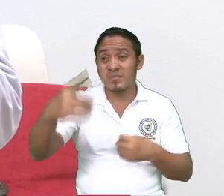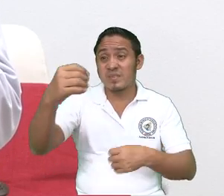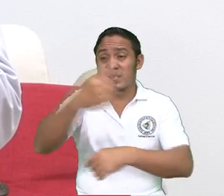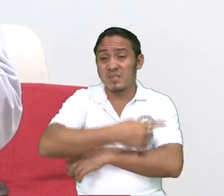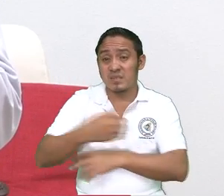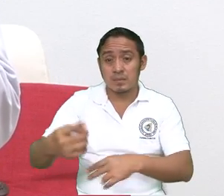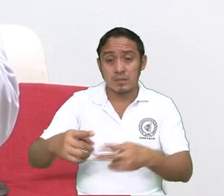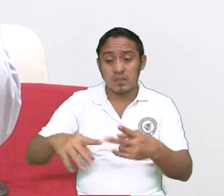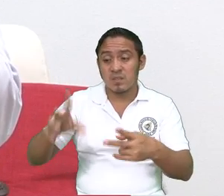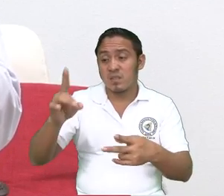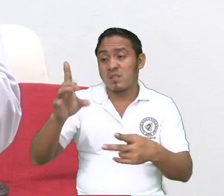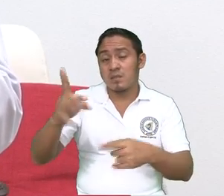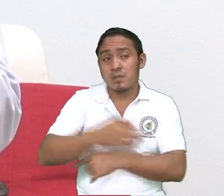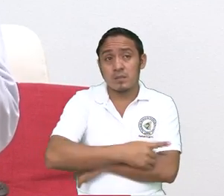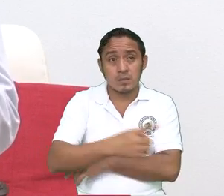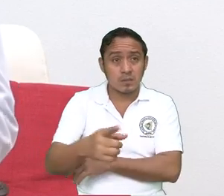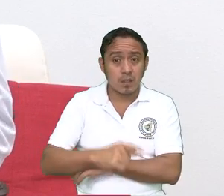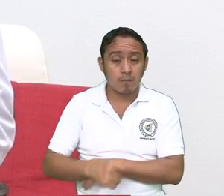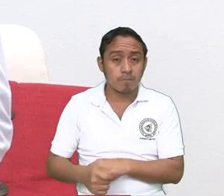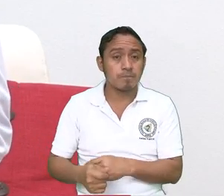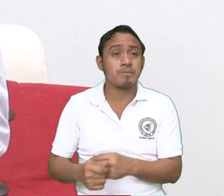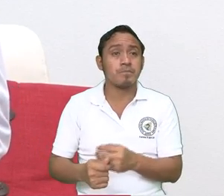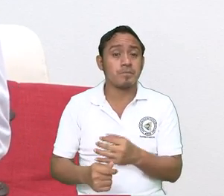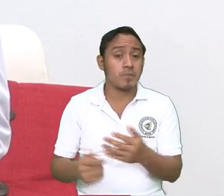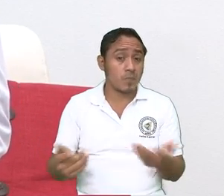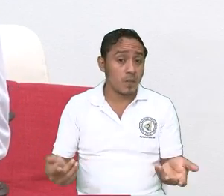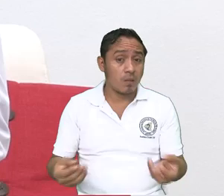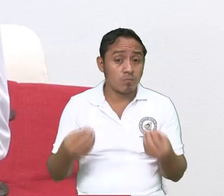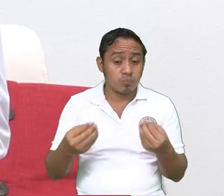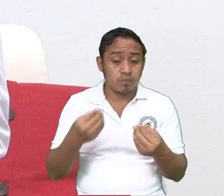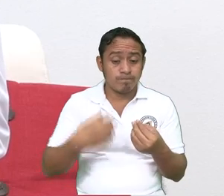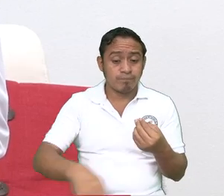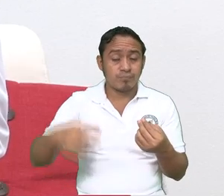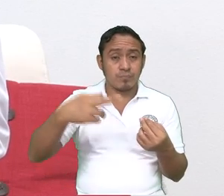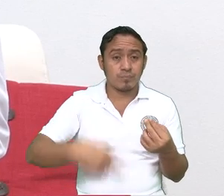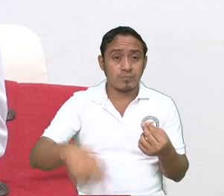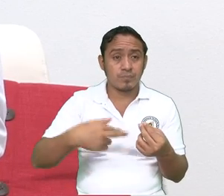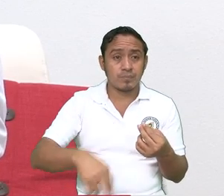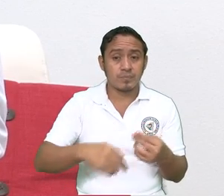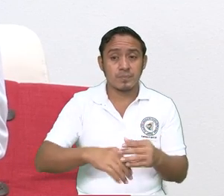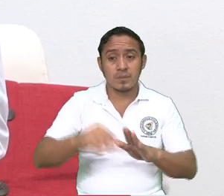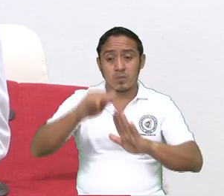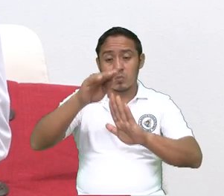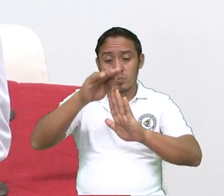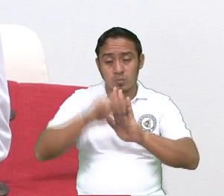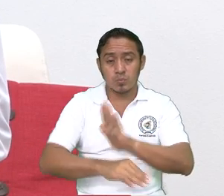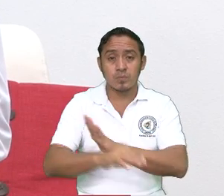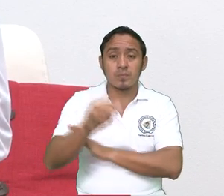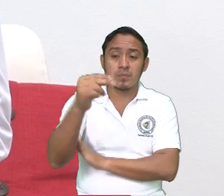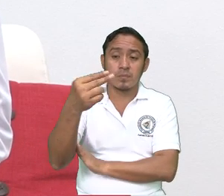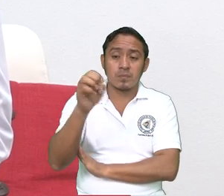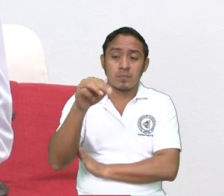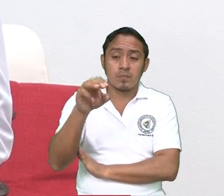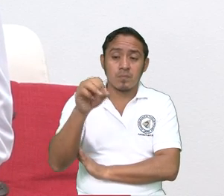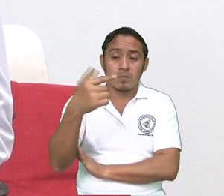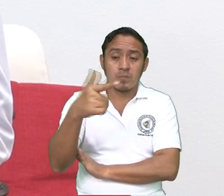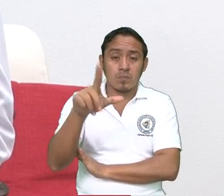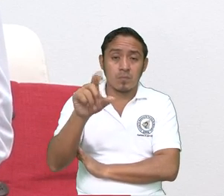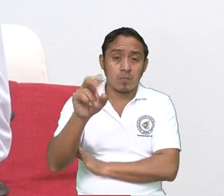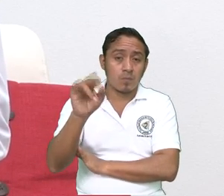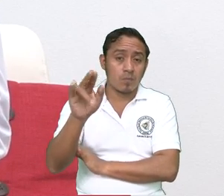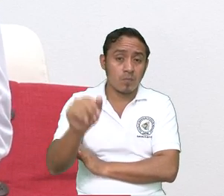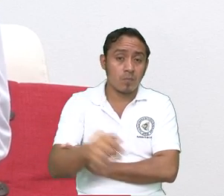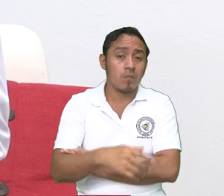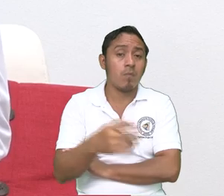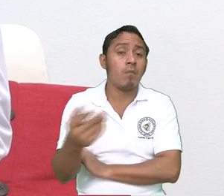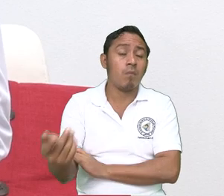15 días y cantidades importantes y eso hace bajar los niveles de hemoglobina entonces es